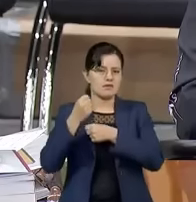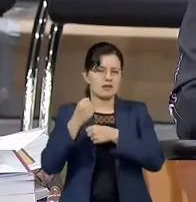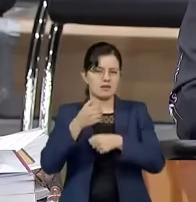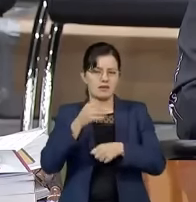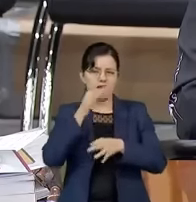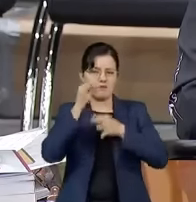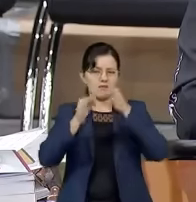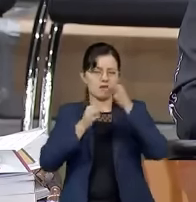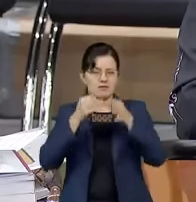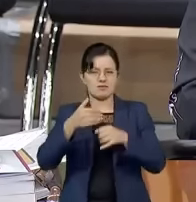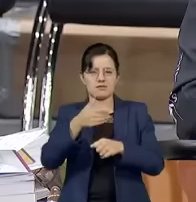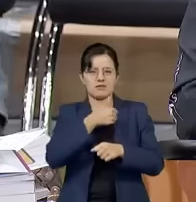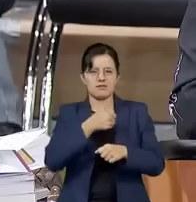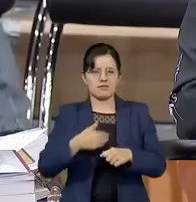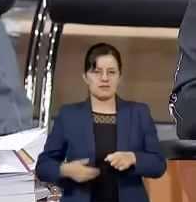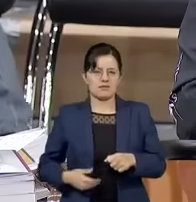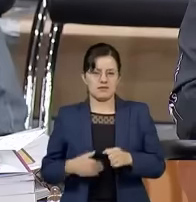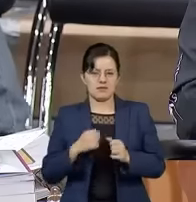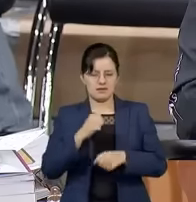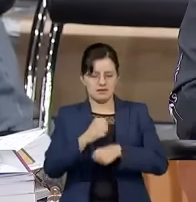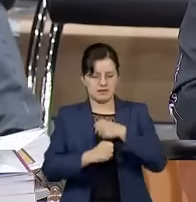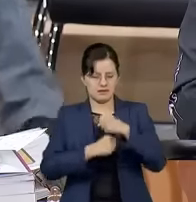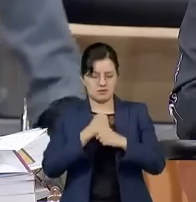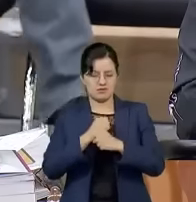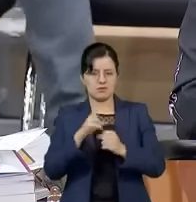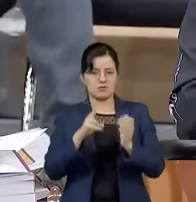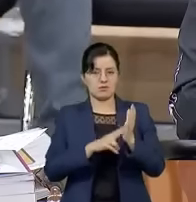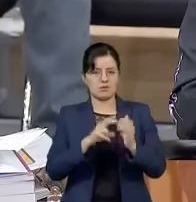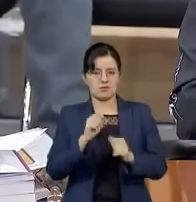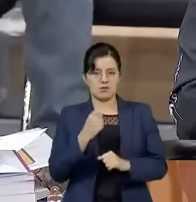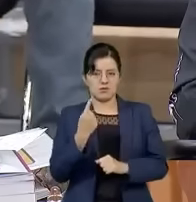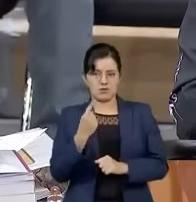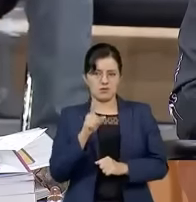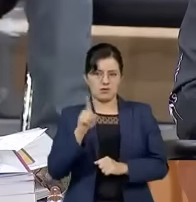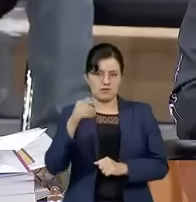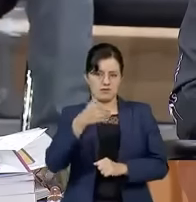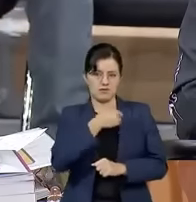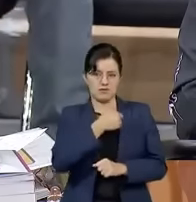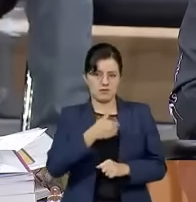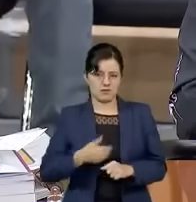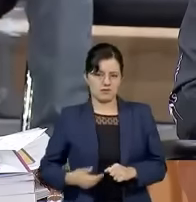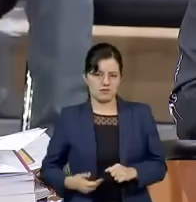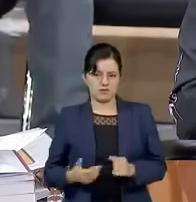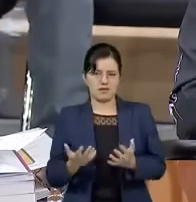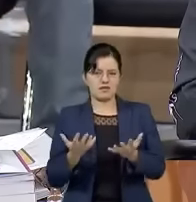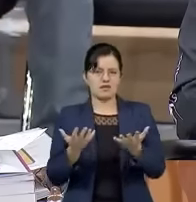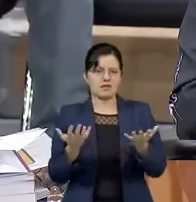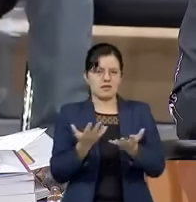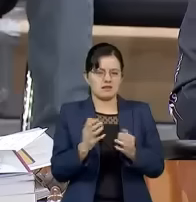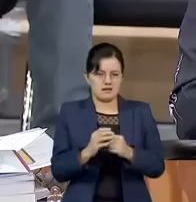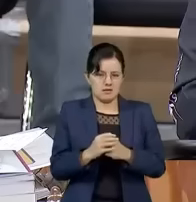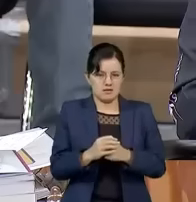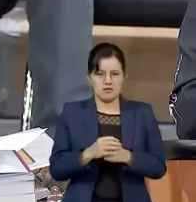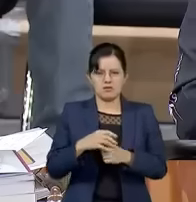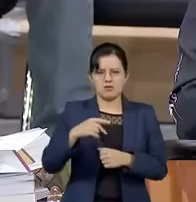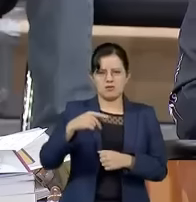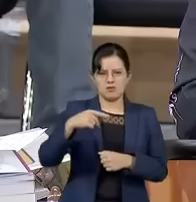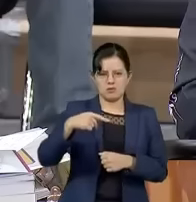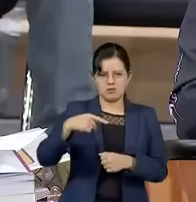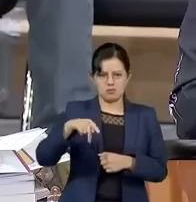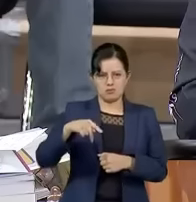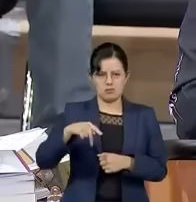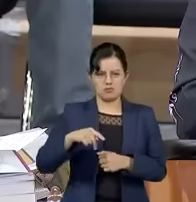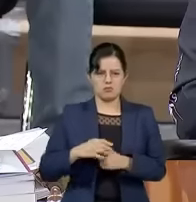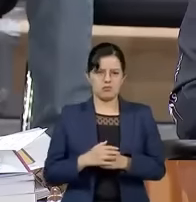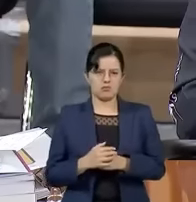presidenciales pasada la elección del 21 el presidente de la república decidió destapar a sus aspirantes no le digo